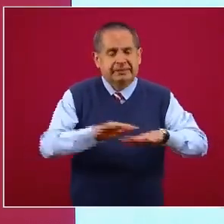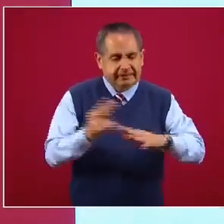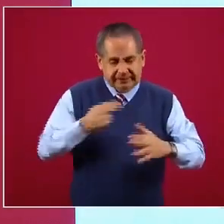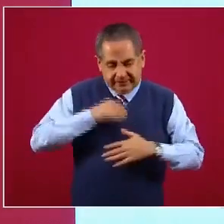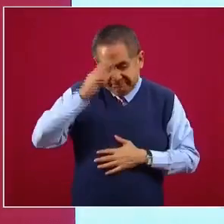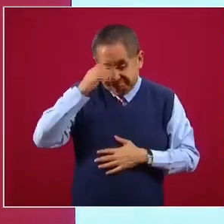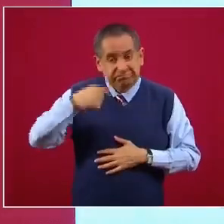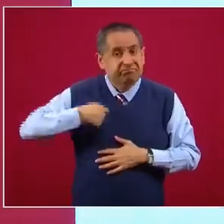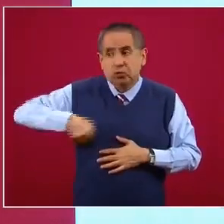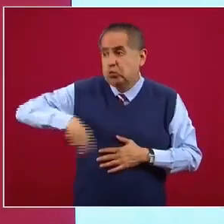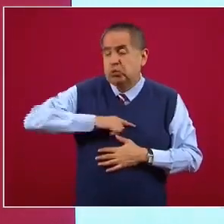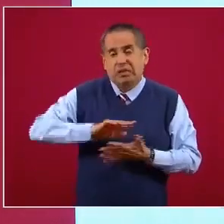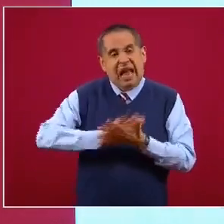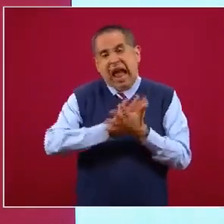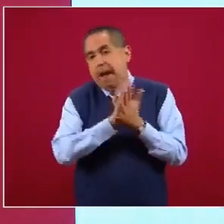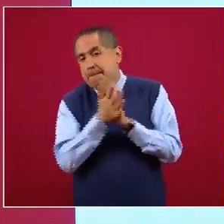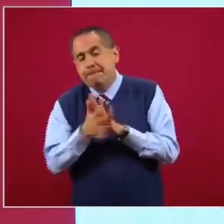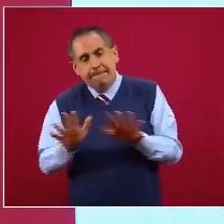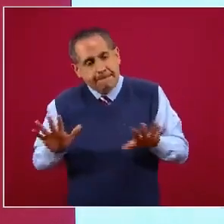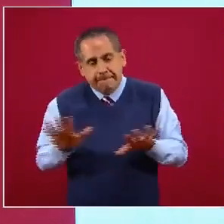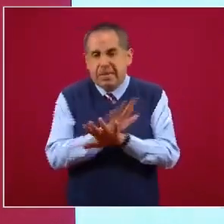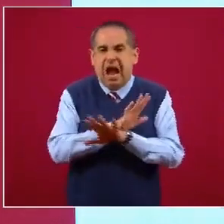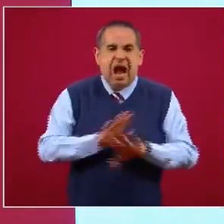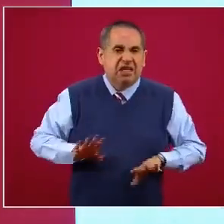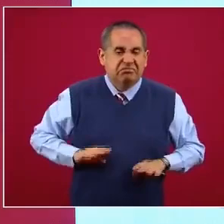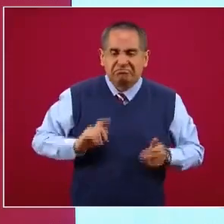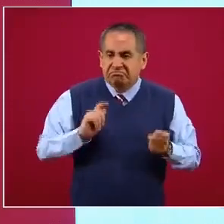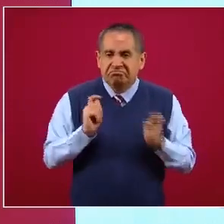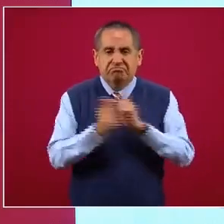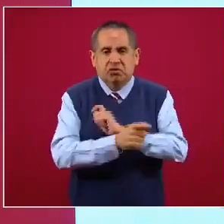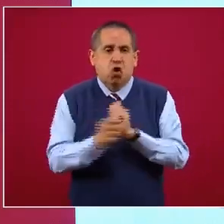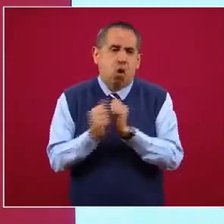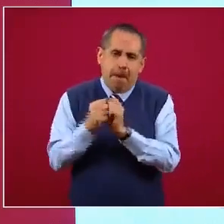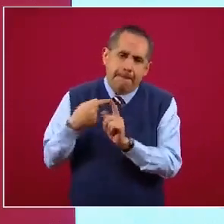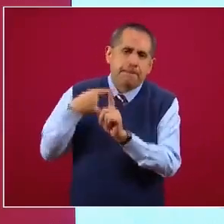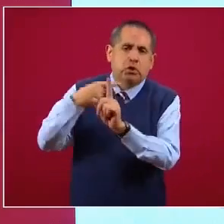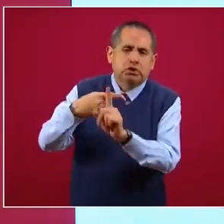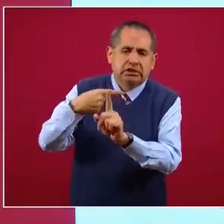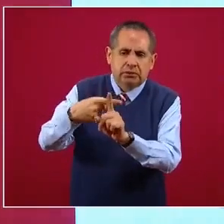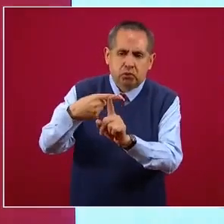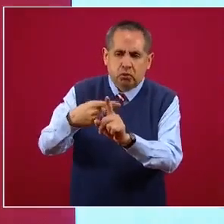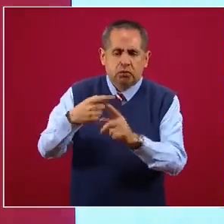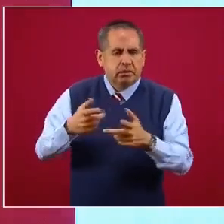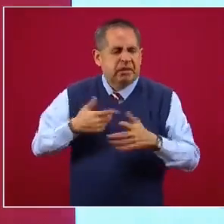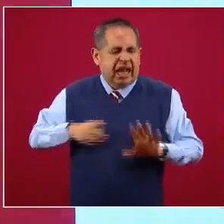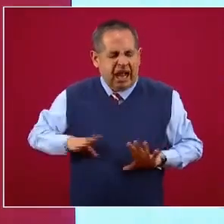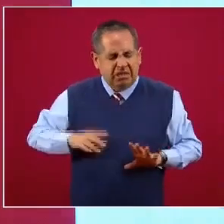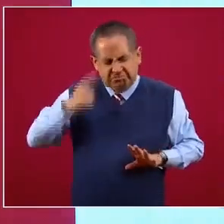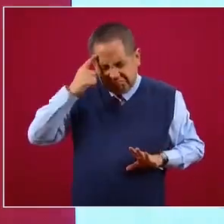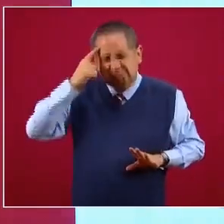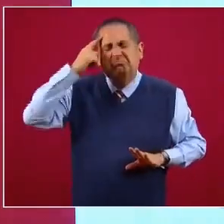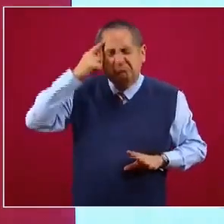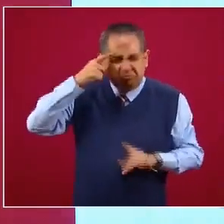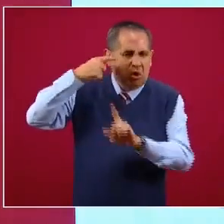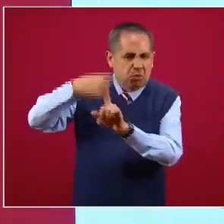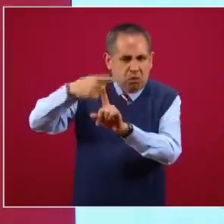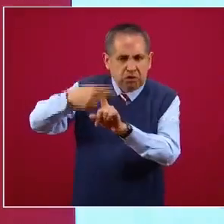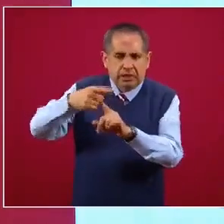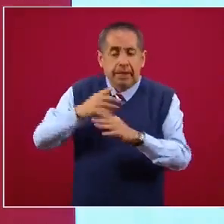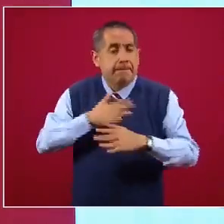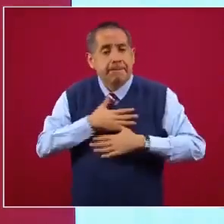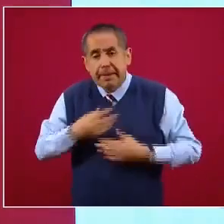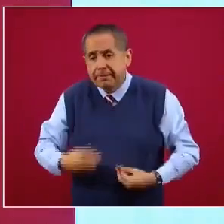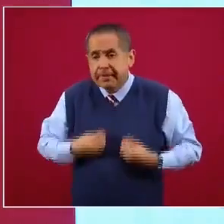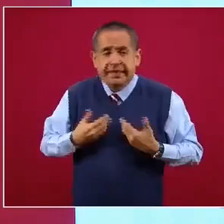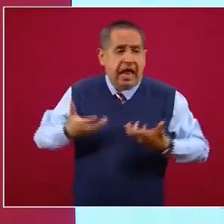nos adaptemos favorablemente a ella. Y favorablemente quiere decir cambios de actitud, cambios de